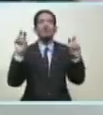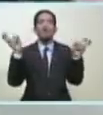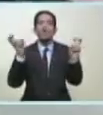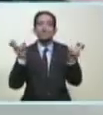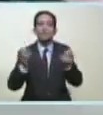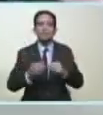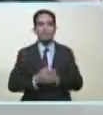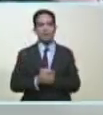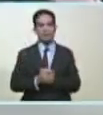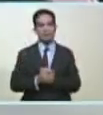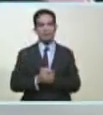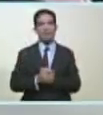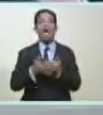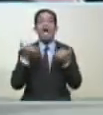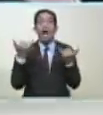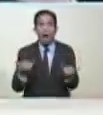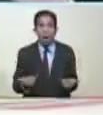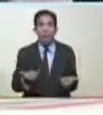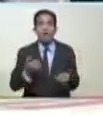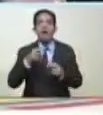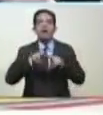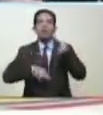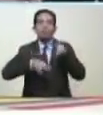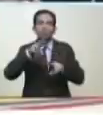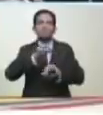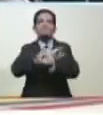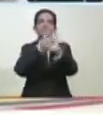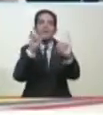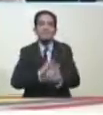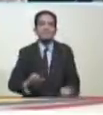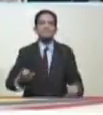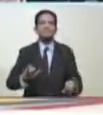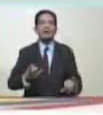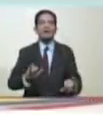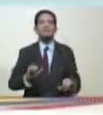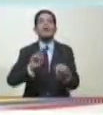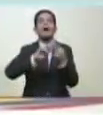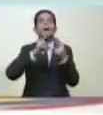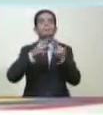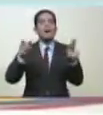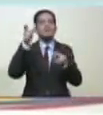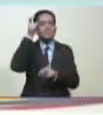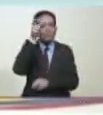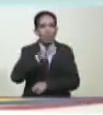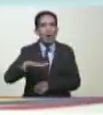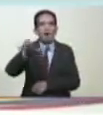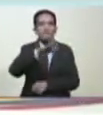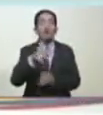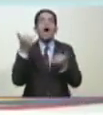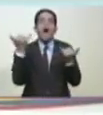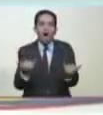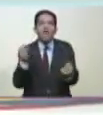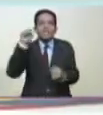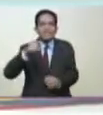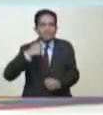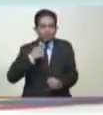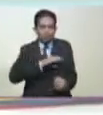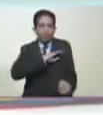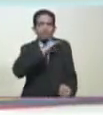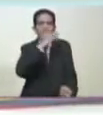tenemos que enfrentar. Ahora construir la felicidad, la estabilidad, la paz del pueblo. Ahora sí, con mucha